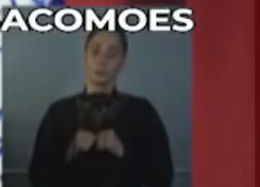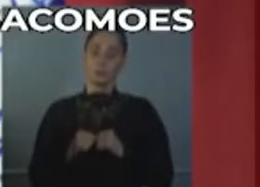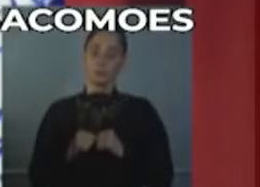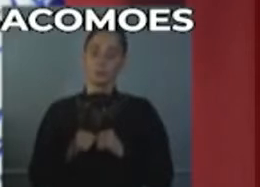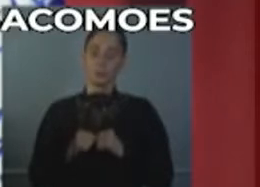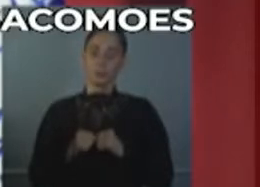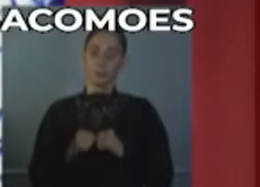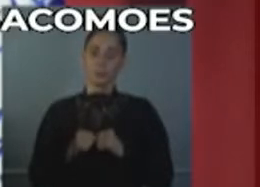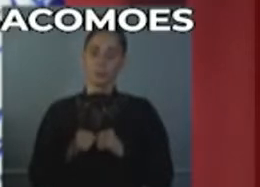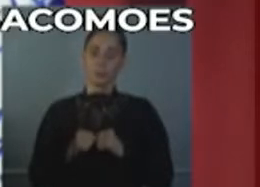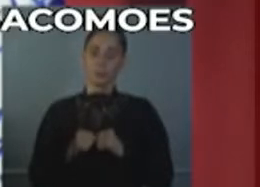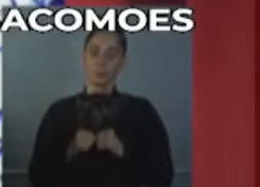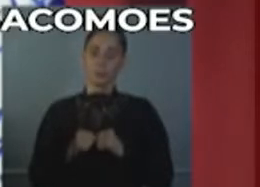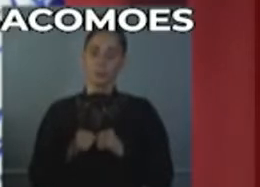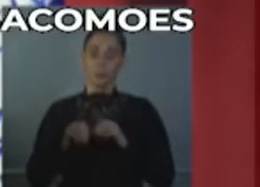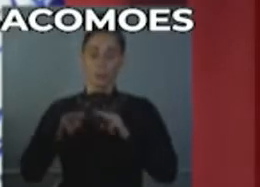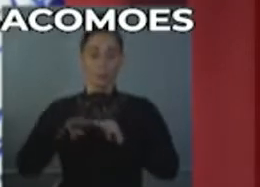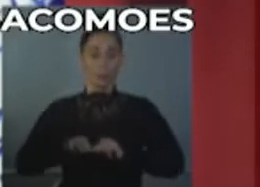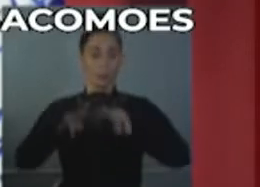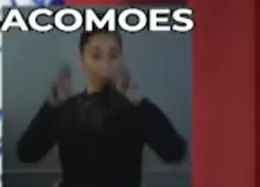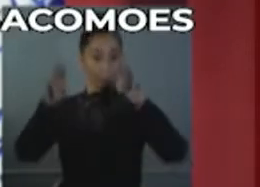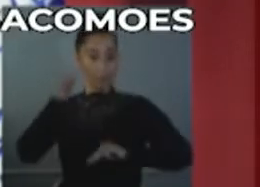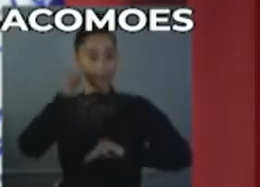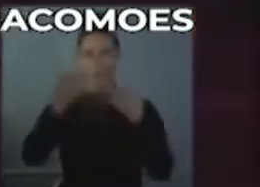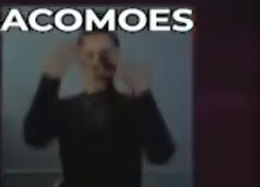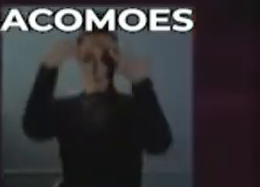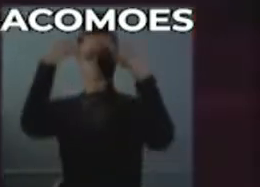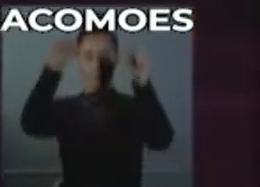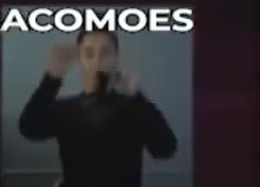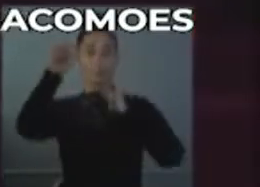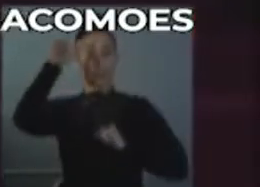El Ministerio de la Mujer tiene el firme